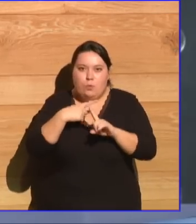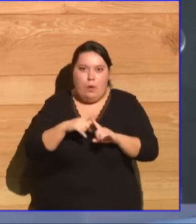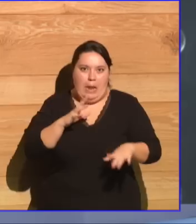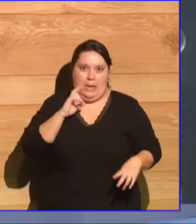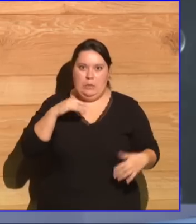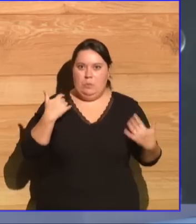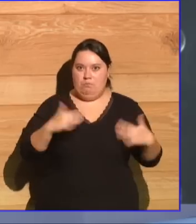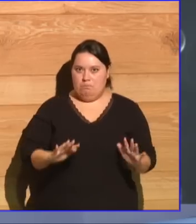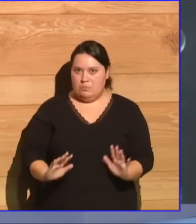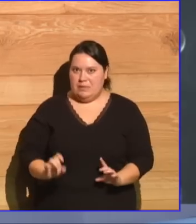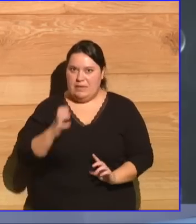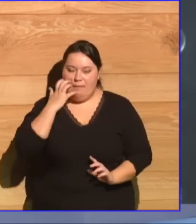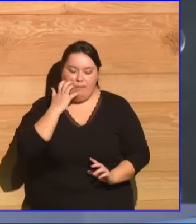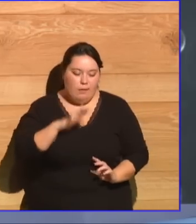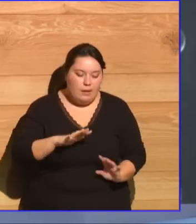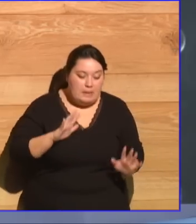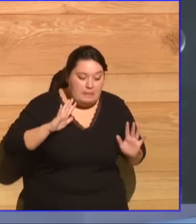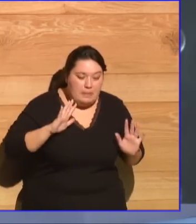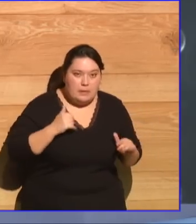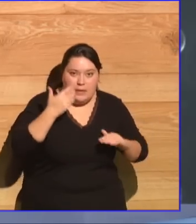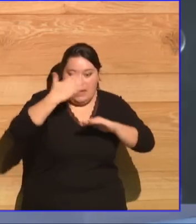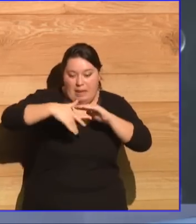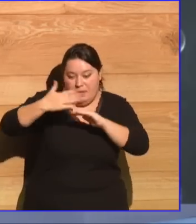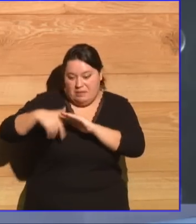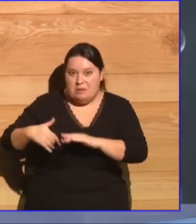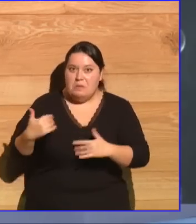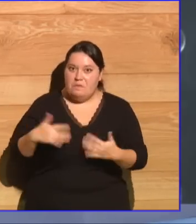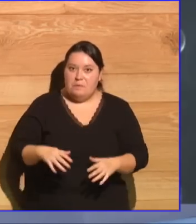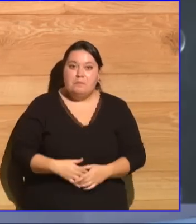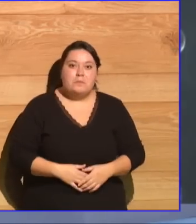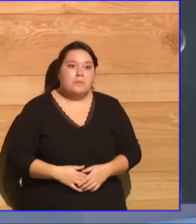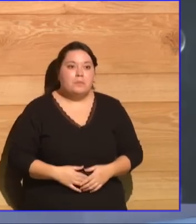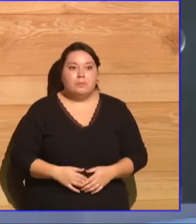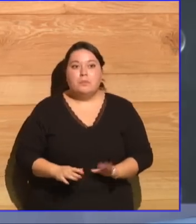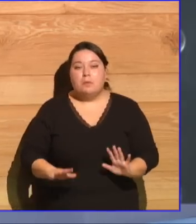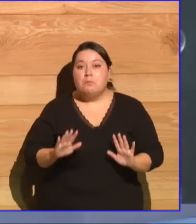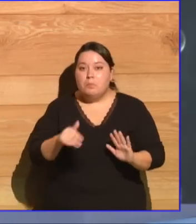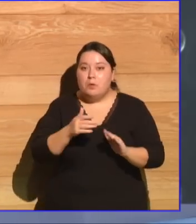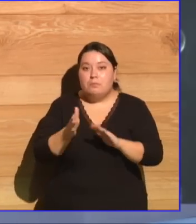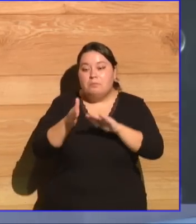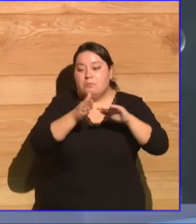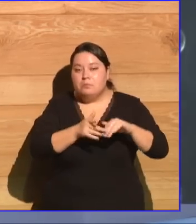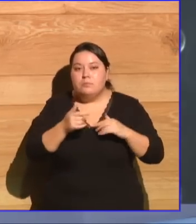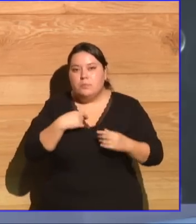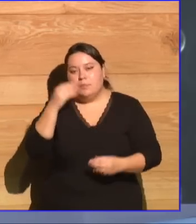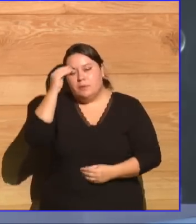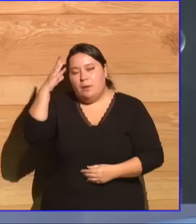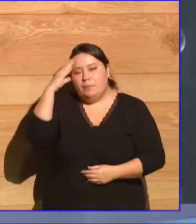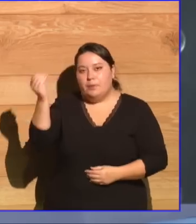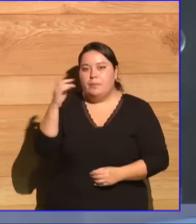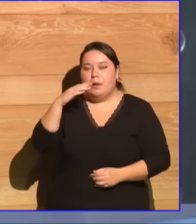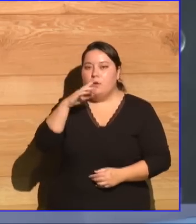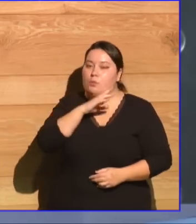rastreables y extrañas y limítrofes. Pero al margen de eso, él considera que quien es un perfecto Peter Pan es su